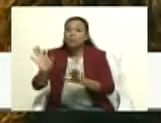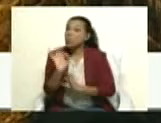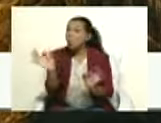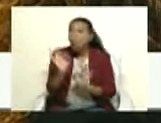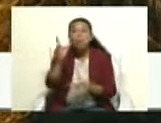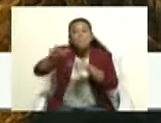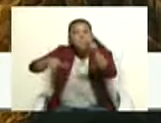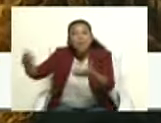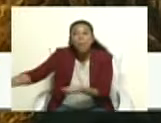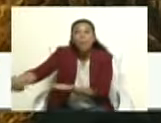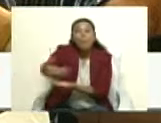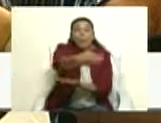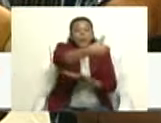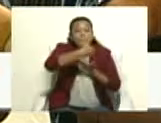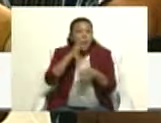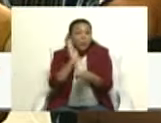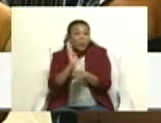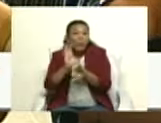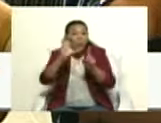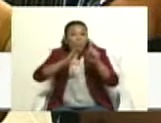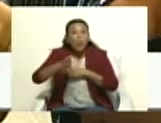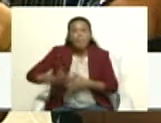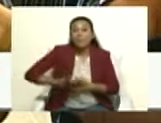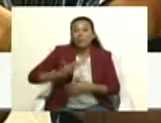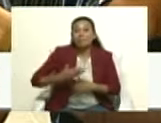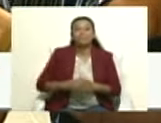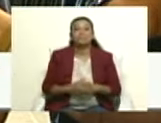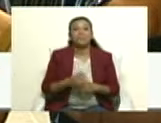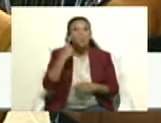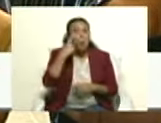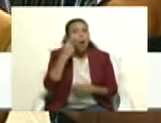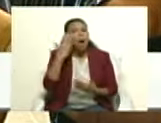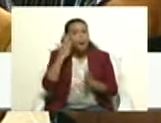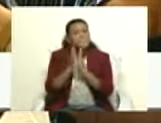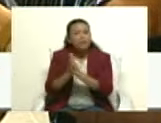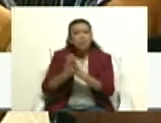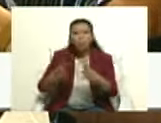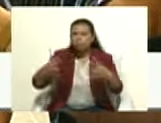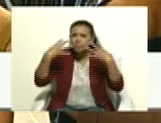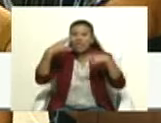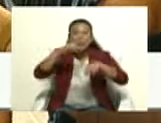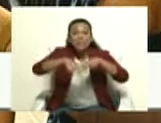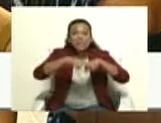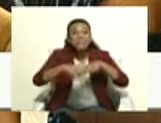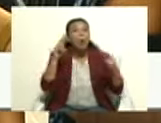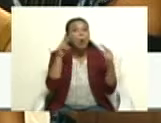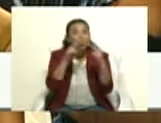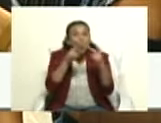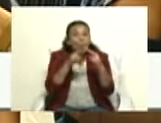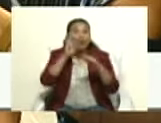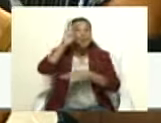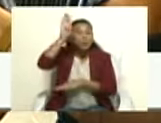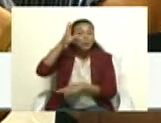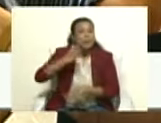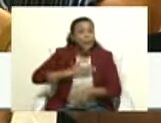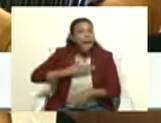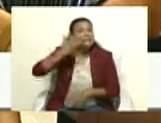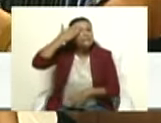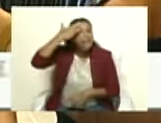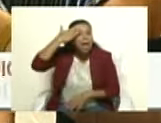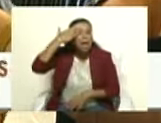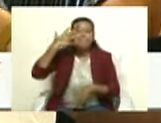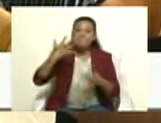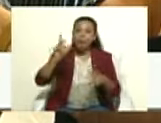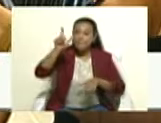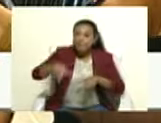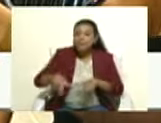sus elementos patrimoniales. Queremos que nos escuchemos y que nuestros niños, que son el futuro y son el